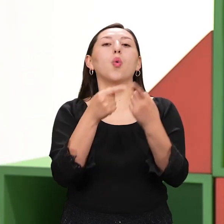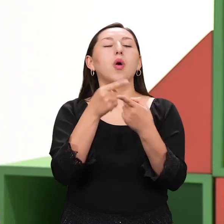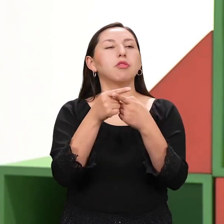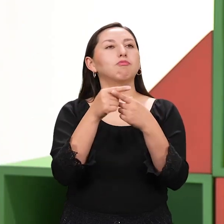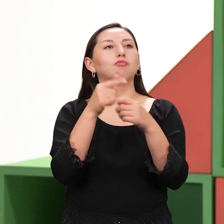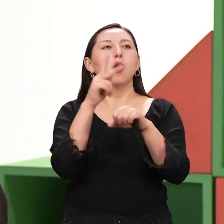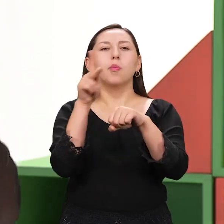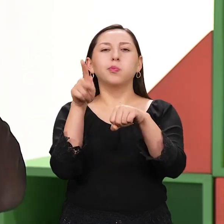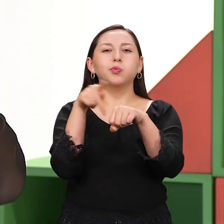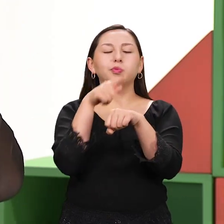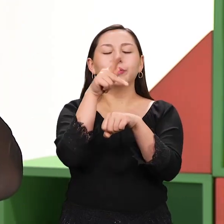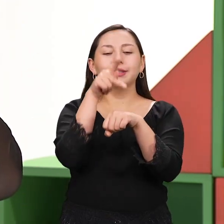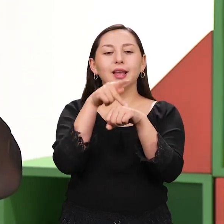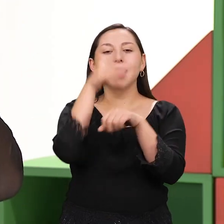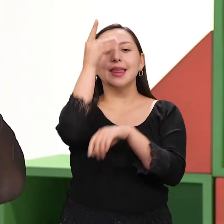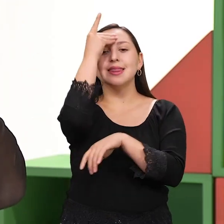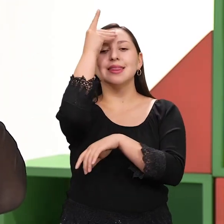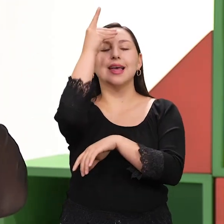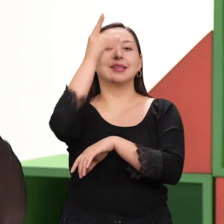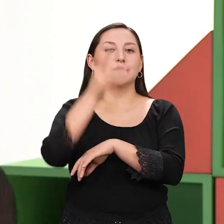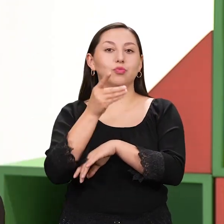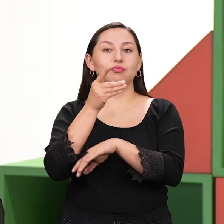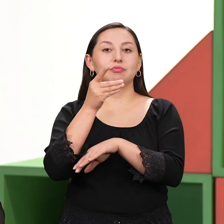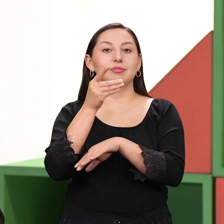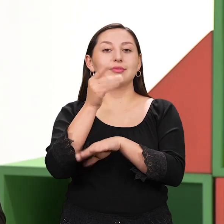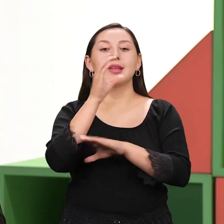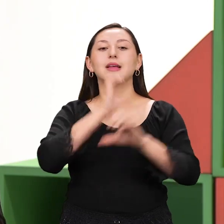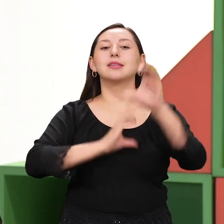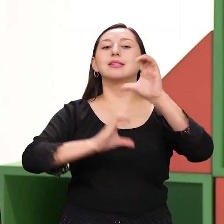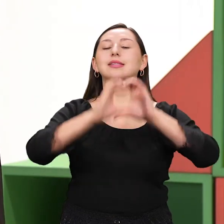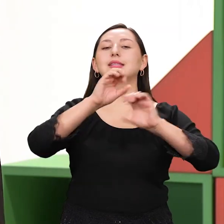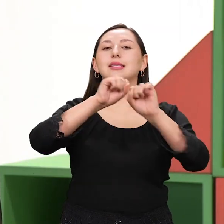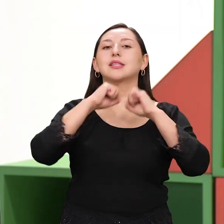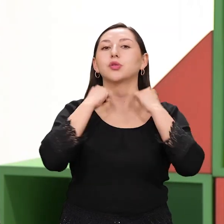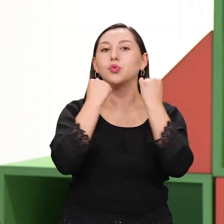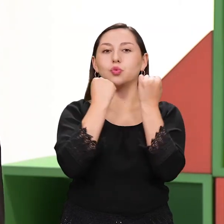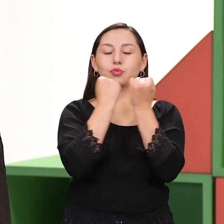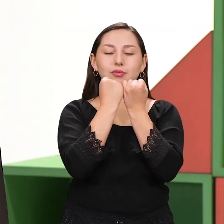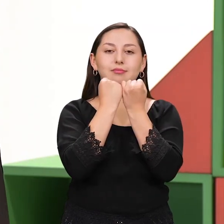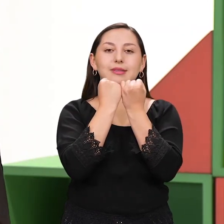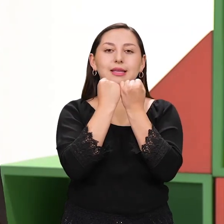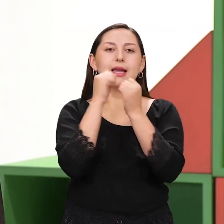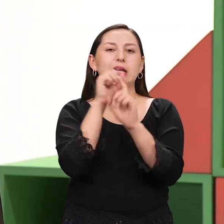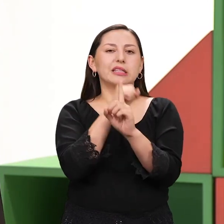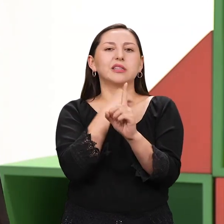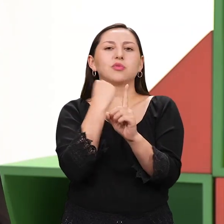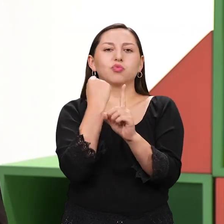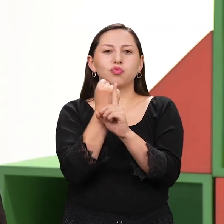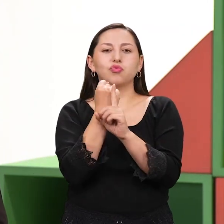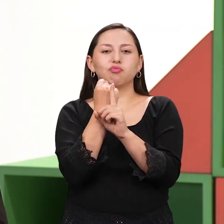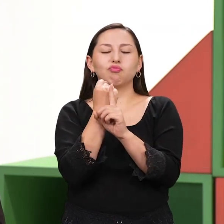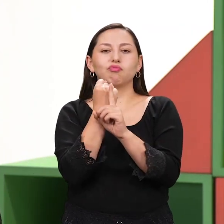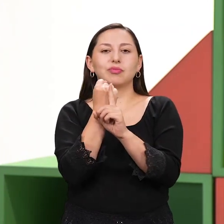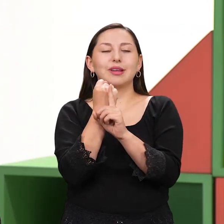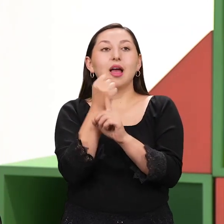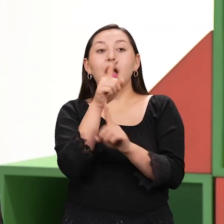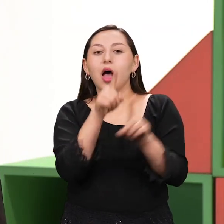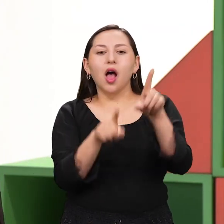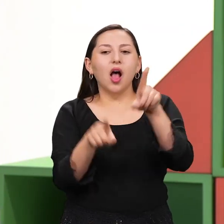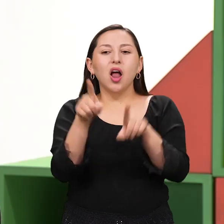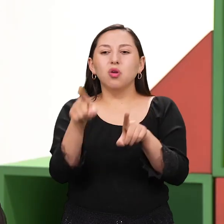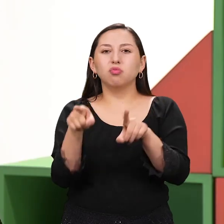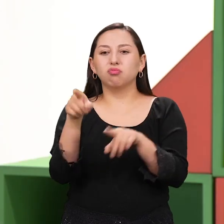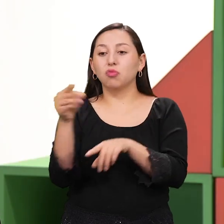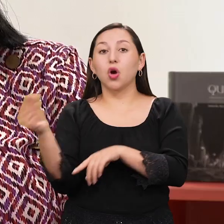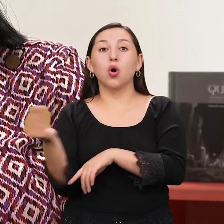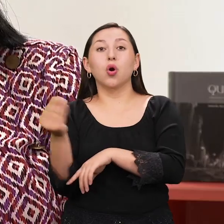que te salió fue las ciencias sociales, digamos. Ahora hay igual en esta situación, los estudiantes se ven como igual frente a